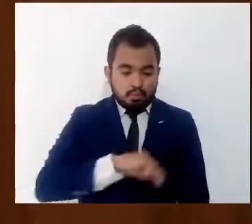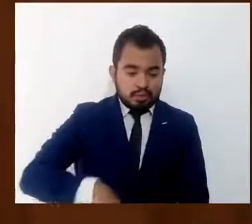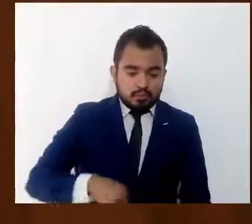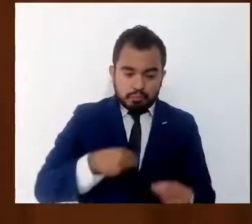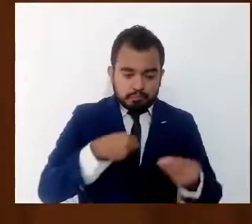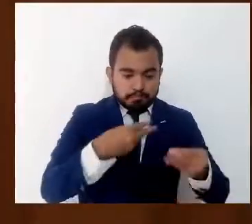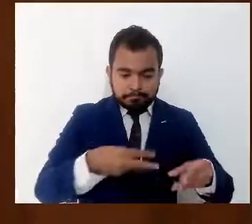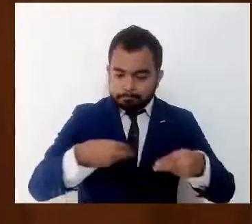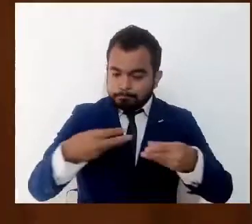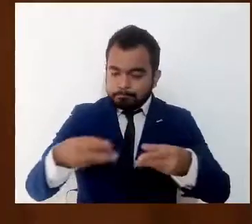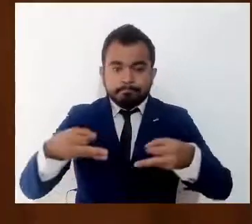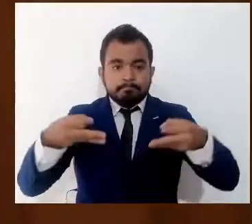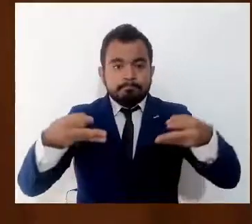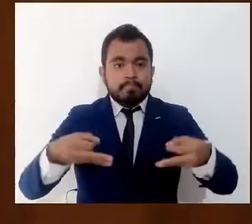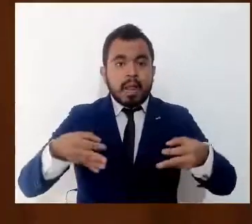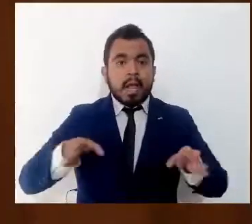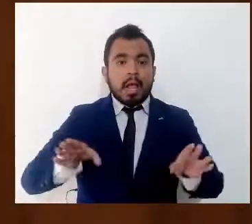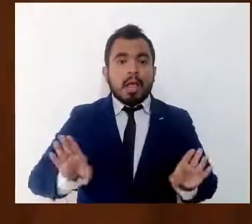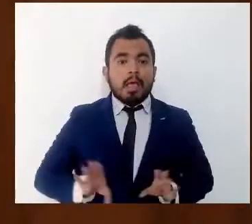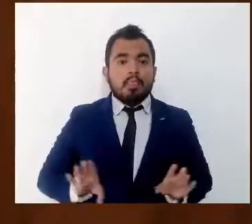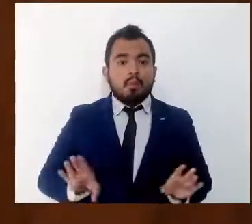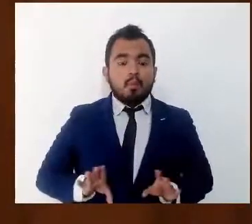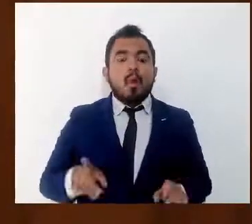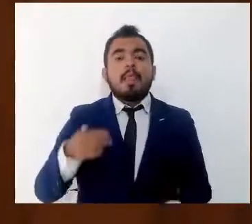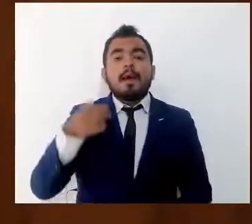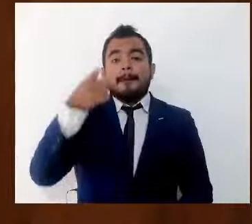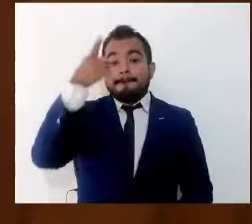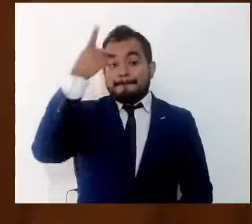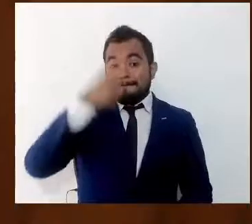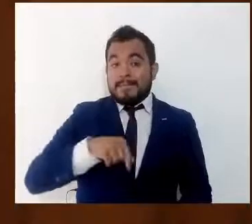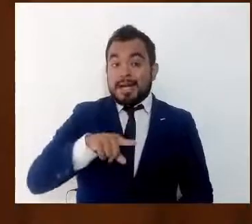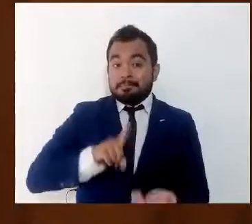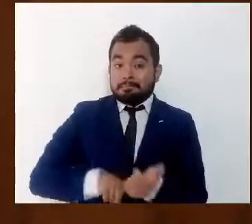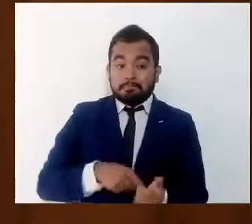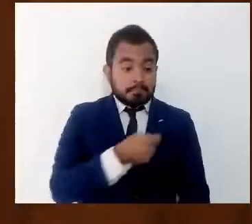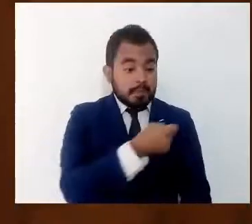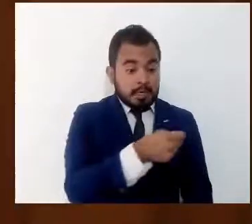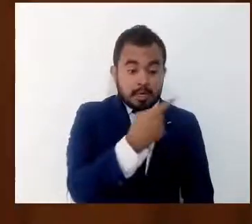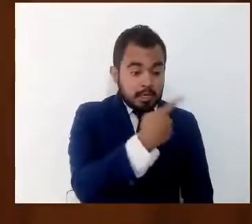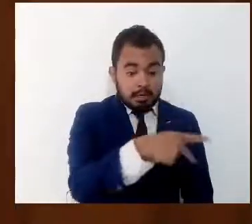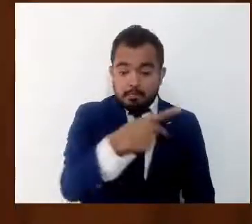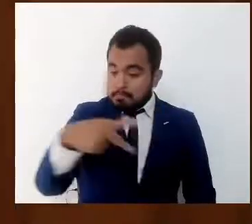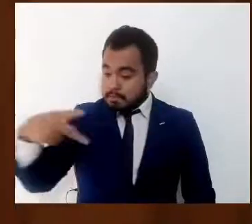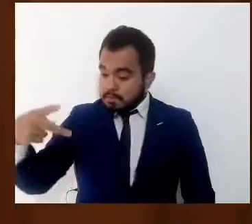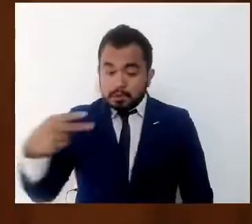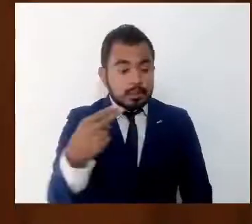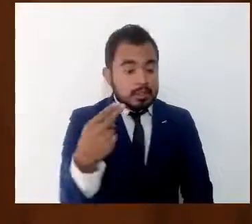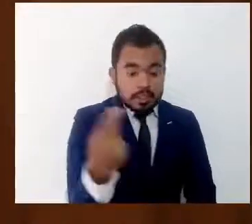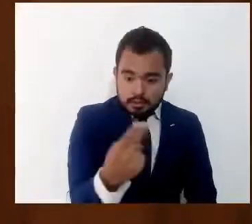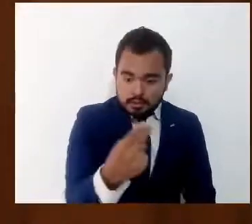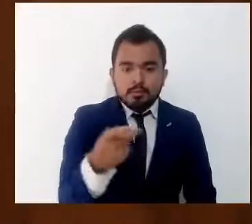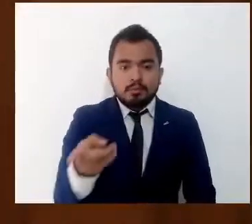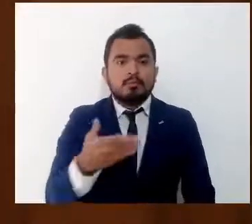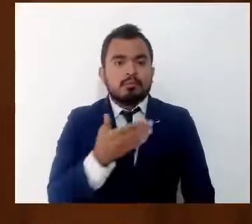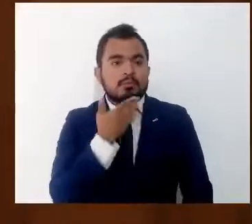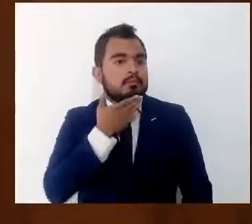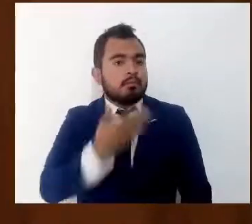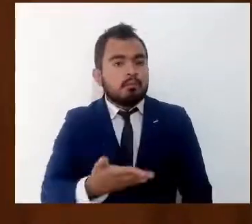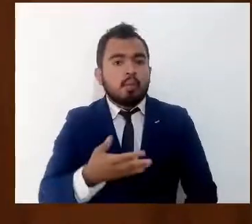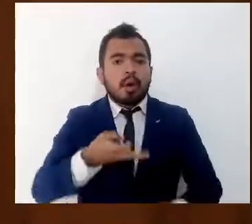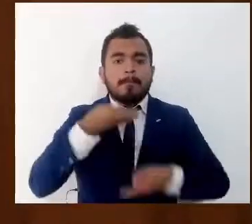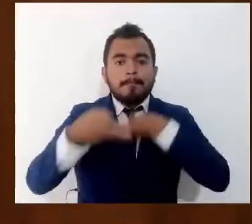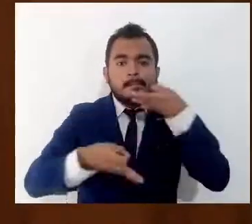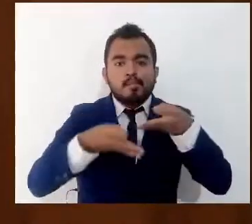que, de acuerdo con las capacidades y necesidades, puedan promover sitios de interés, actividades